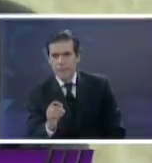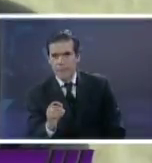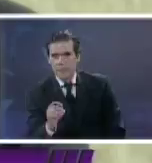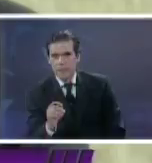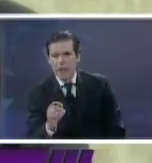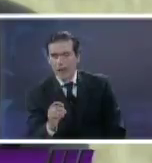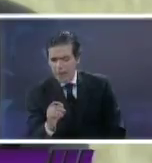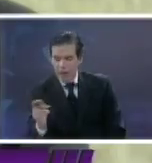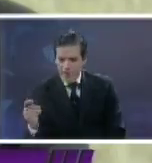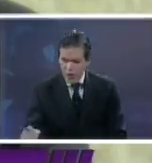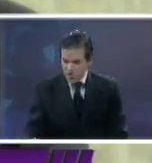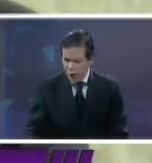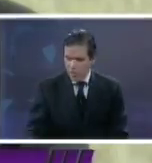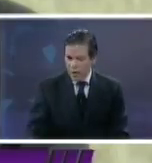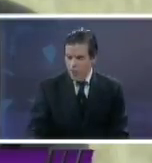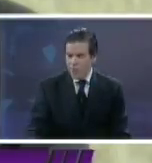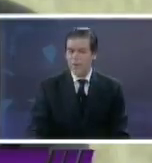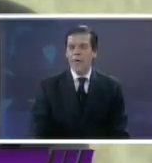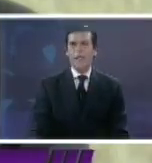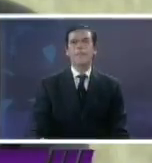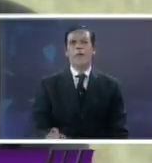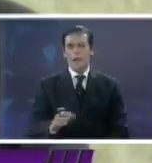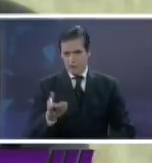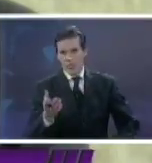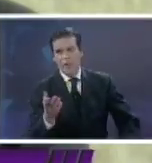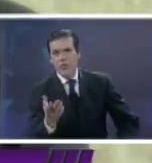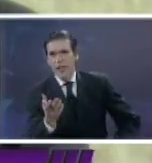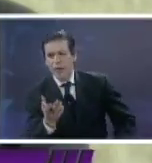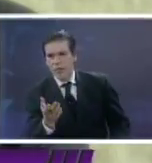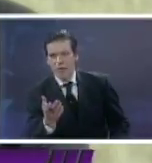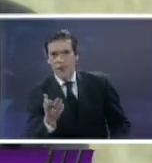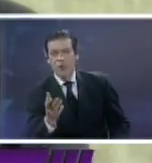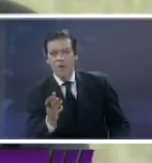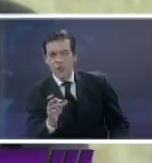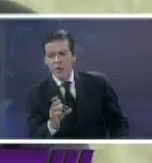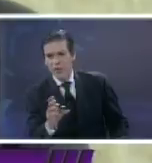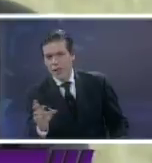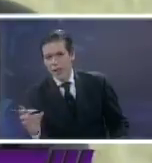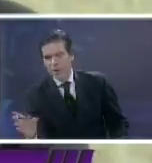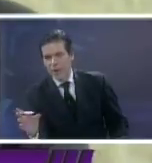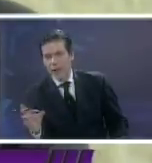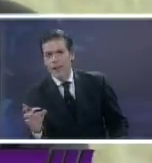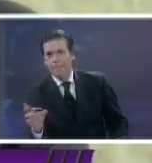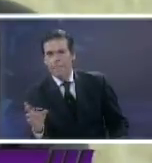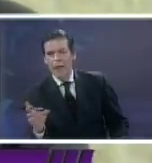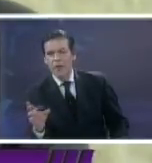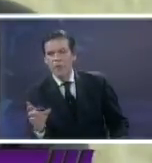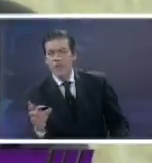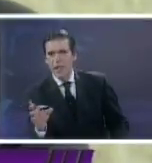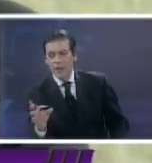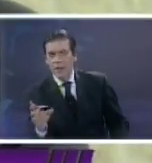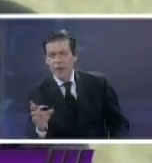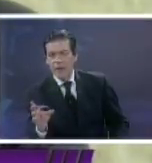este tema. Señor tesorero Carlos Garza Ibarra, nos ha dicho que no se tiene información acerca de